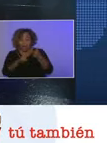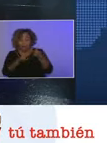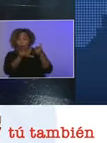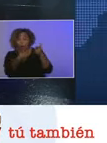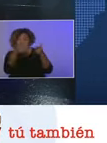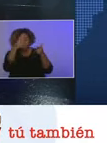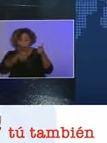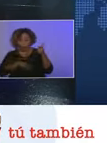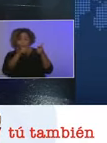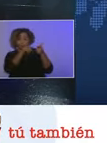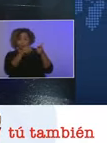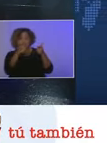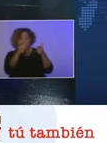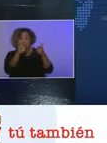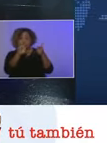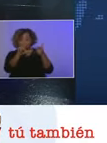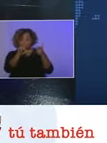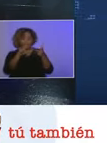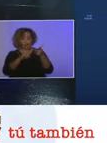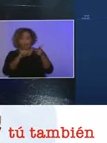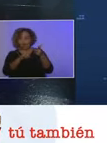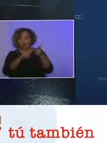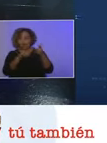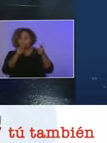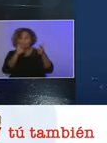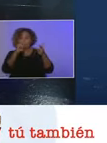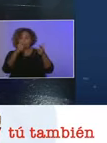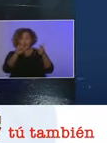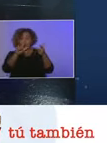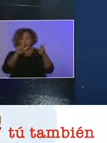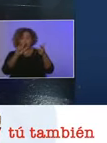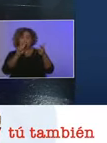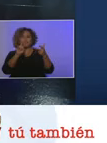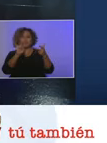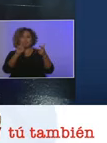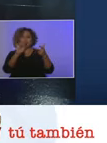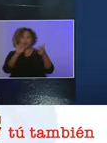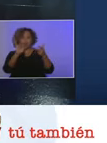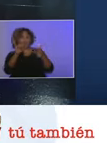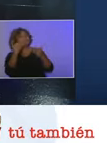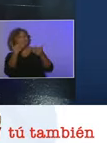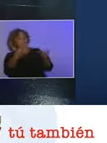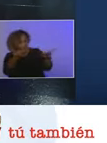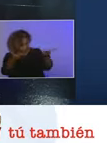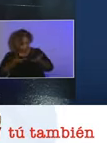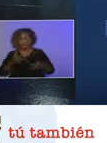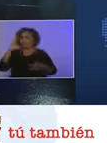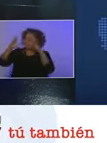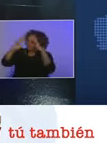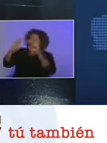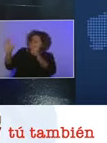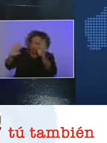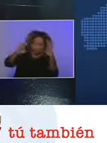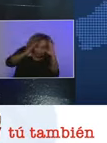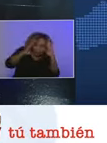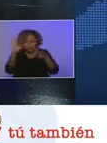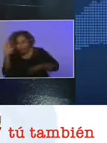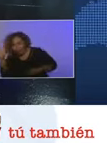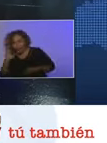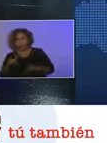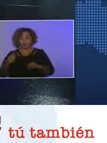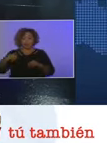secretario de la Vivienda, Gabriel López, y está Miguel Hernández Viboni. Encantado de tenerlo a los tres. ¿Cómo están? Saludos. Buenas noches. Saludos. Bueno. O sea, bueno, yo creo que